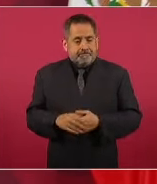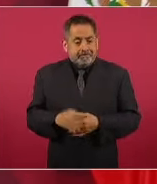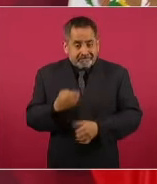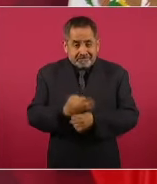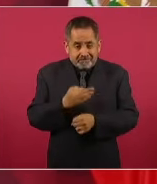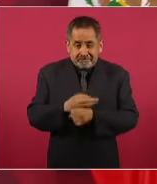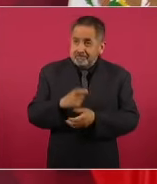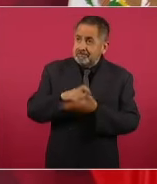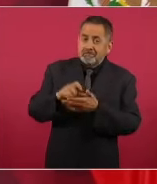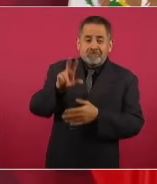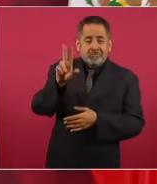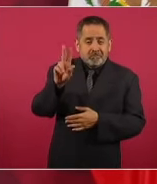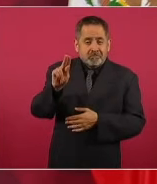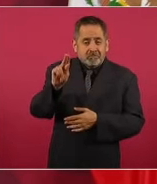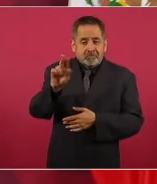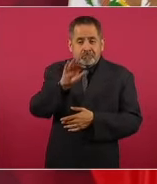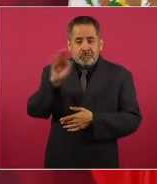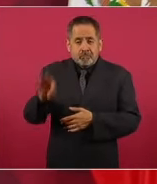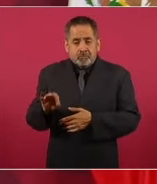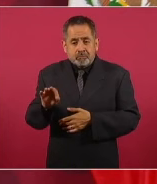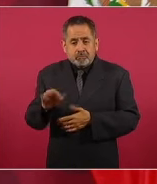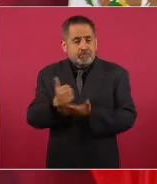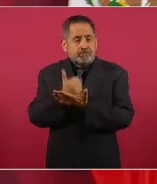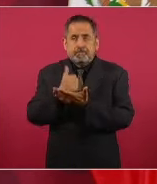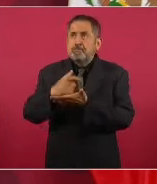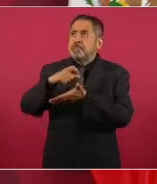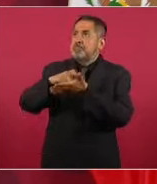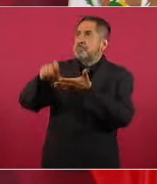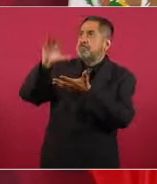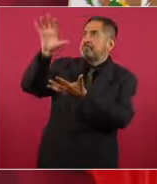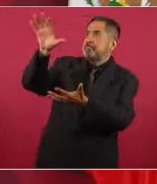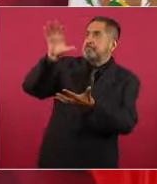comprando el 80% del arroz que consumimos.